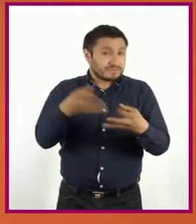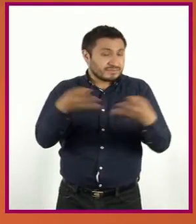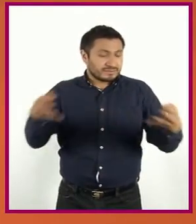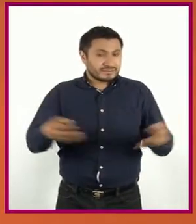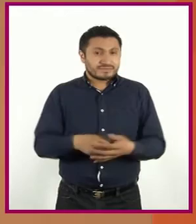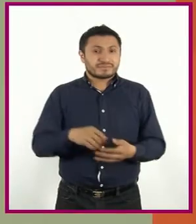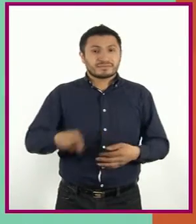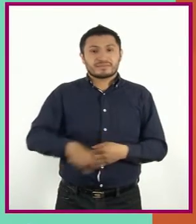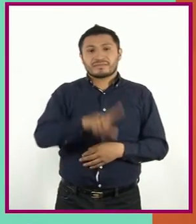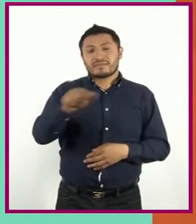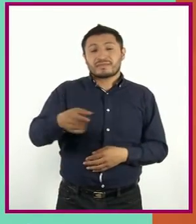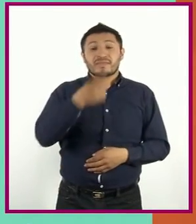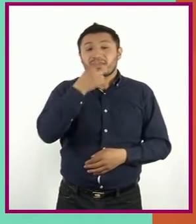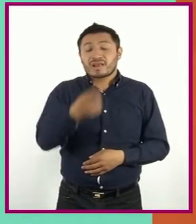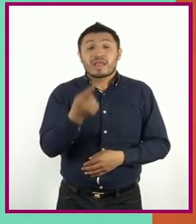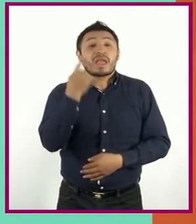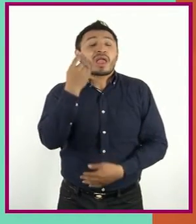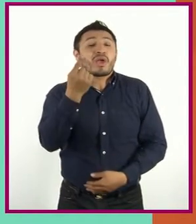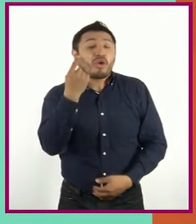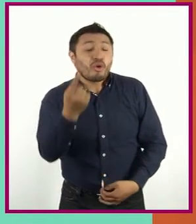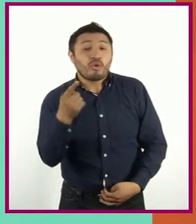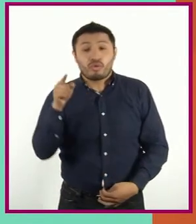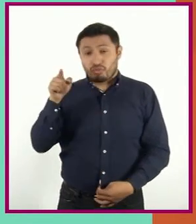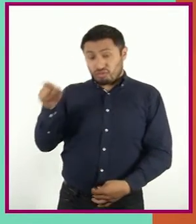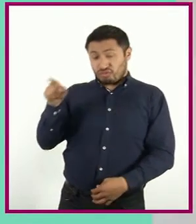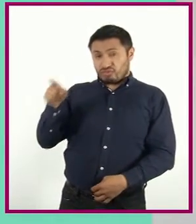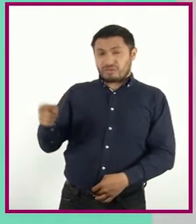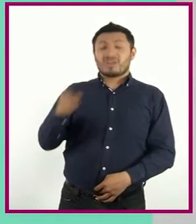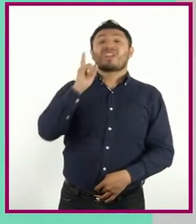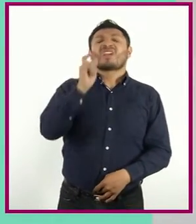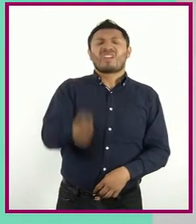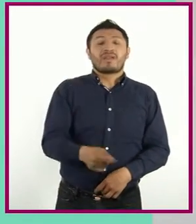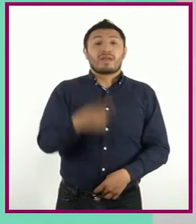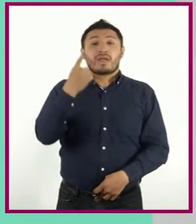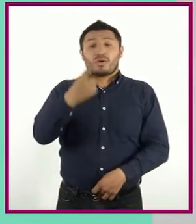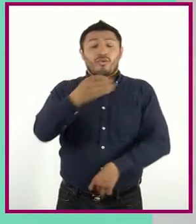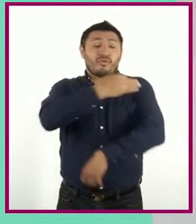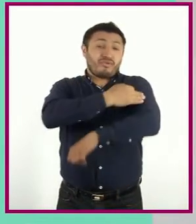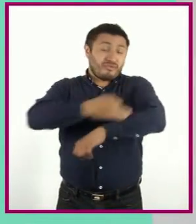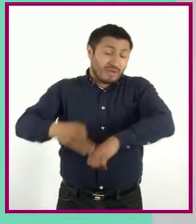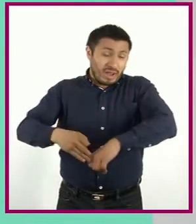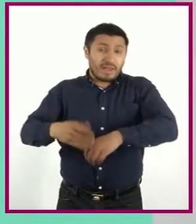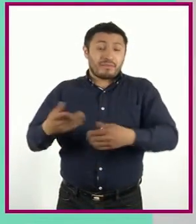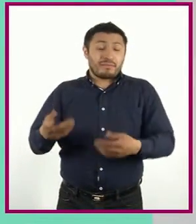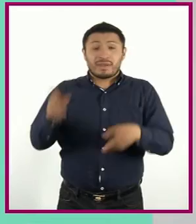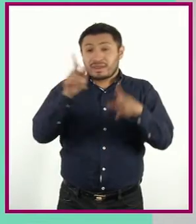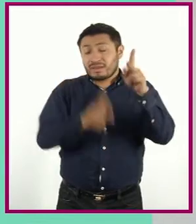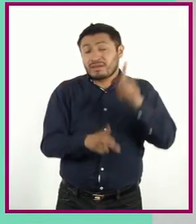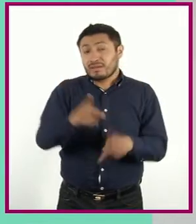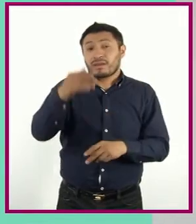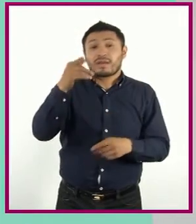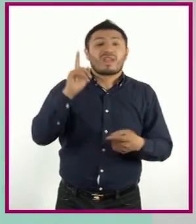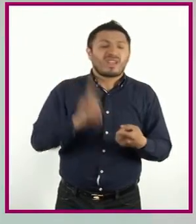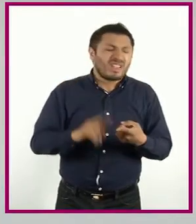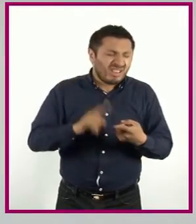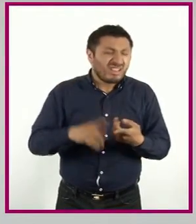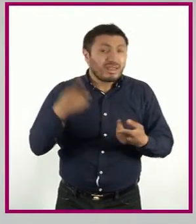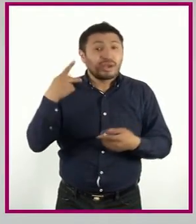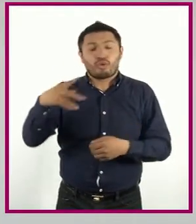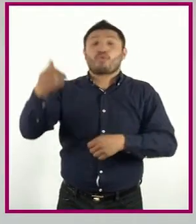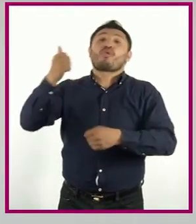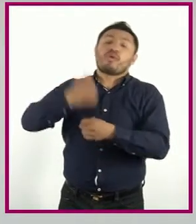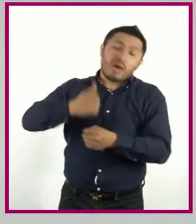también menciona uno de ellos, en donde se refiere a uno de los familiares de los que habla y quien es su